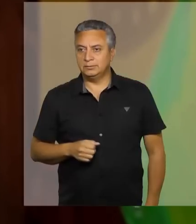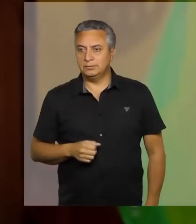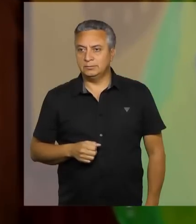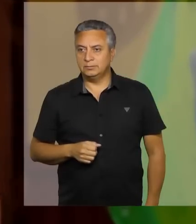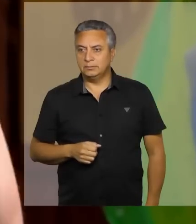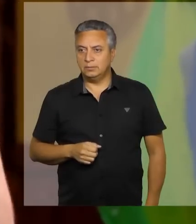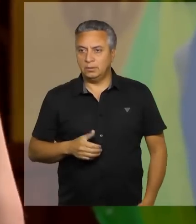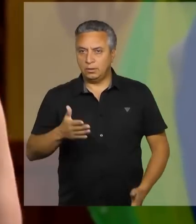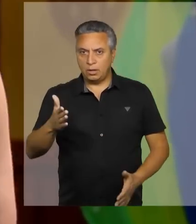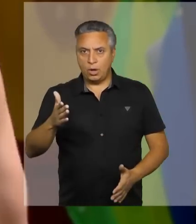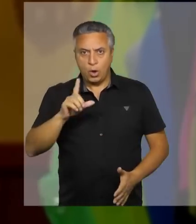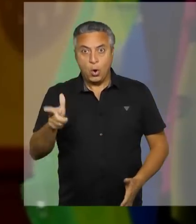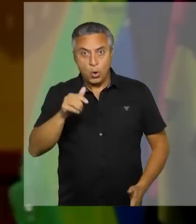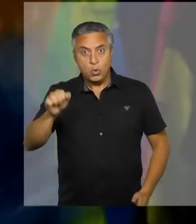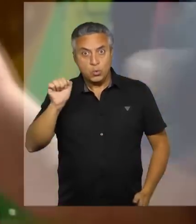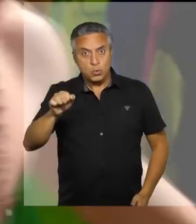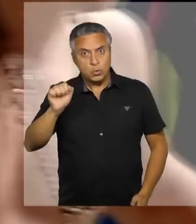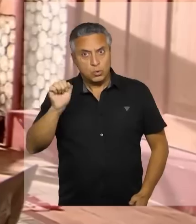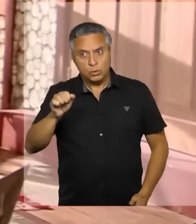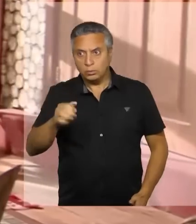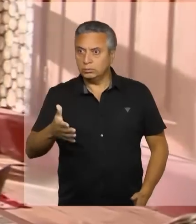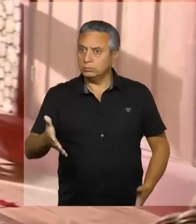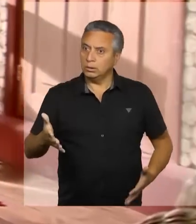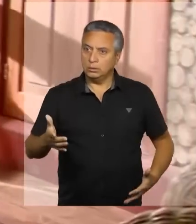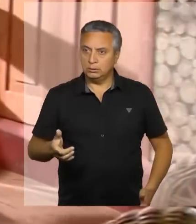Uy, qué insistente. Chucha, ya.